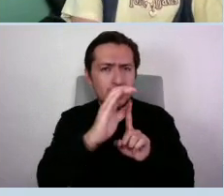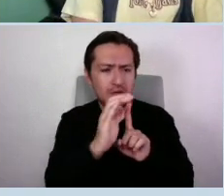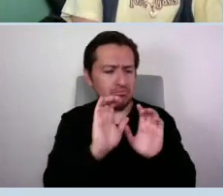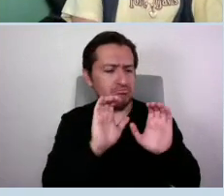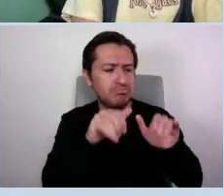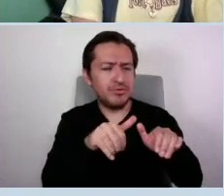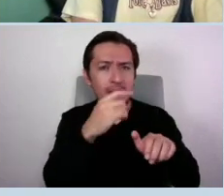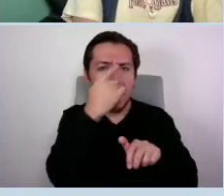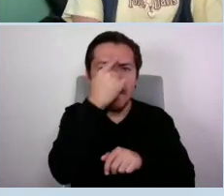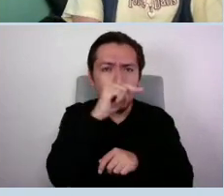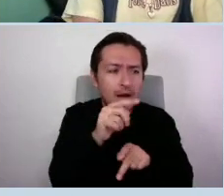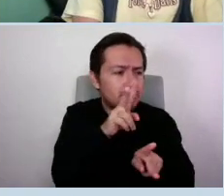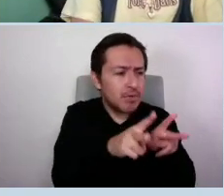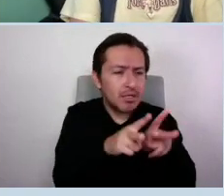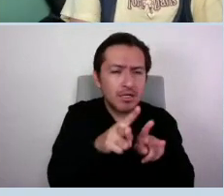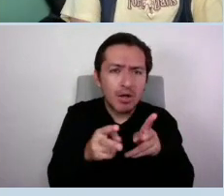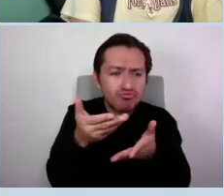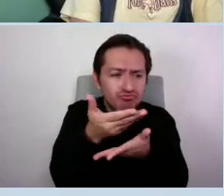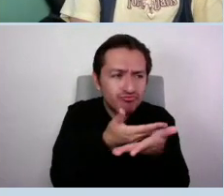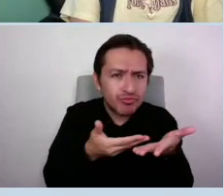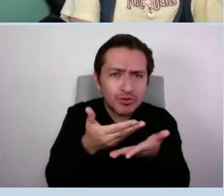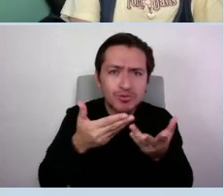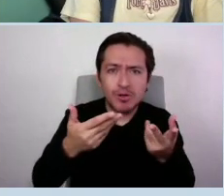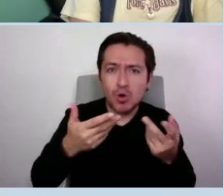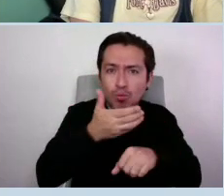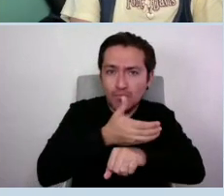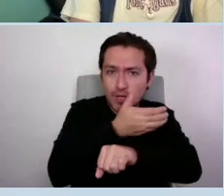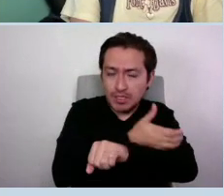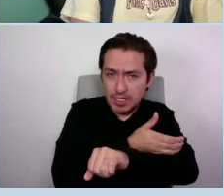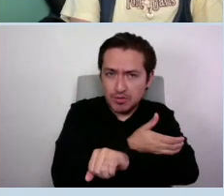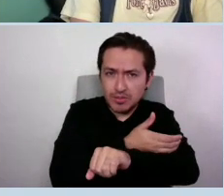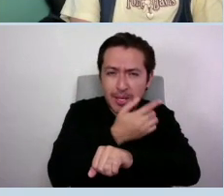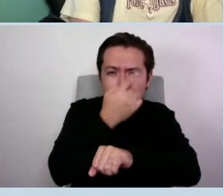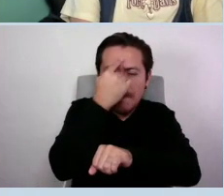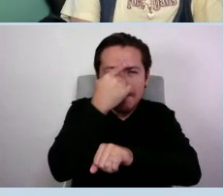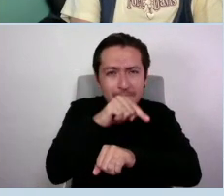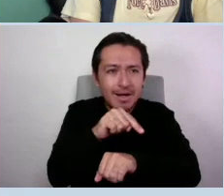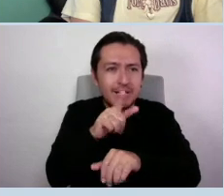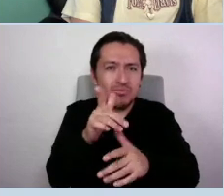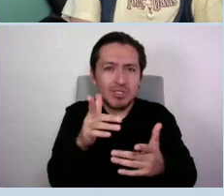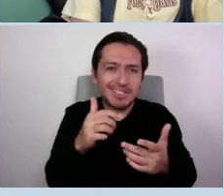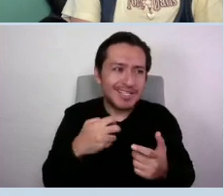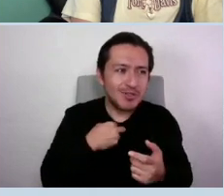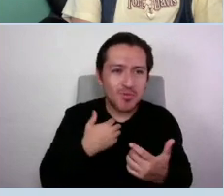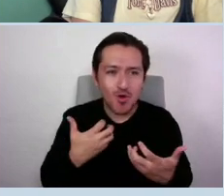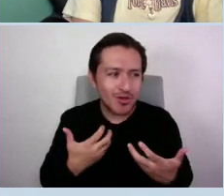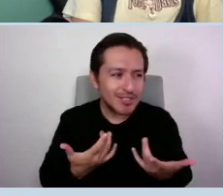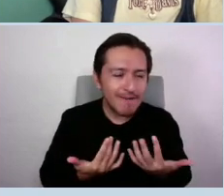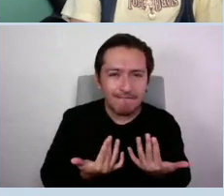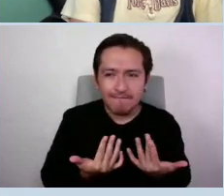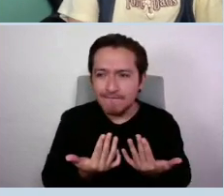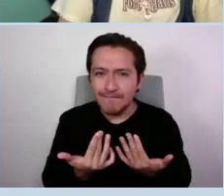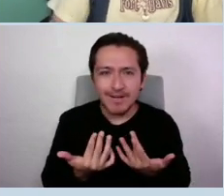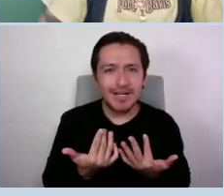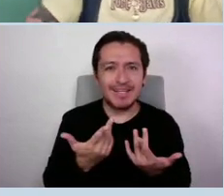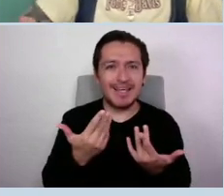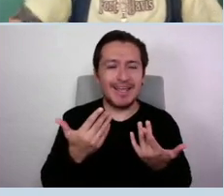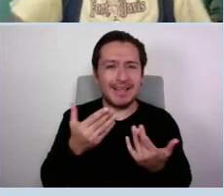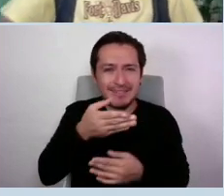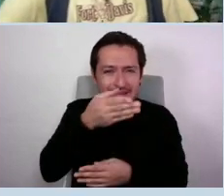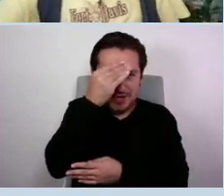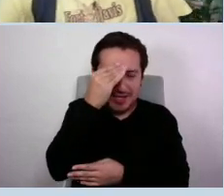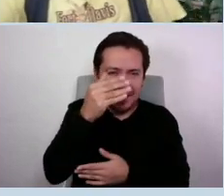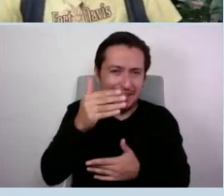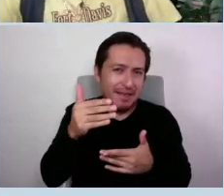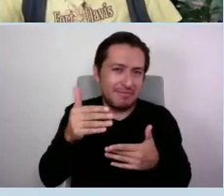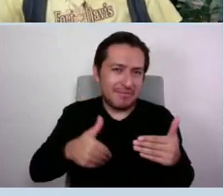objetivo de mantener viva la llama teatral cuando comenzamos apuntes éramos alrededor de 30 personas